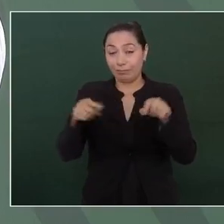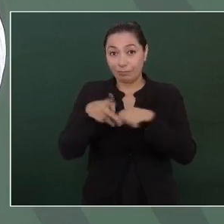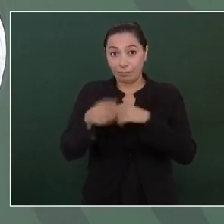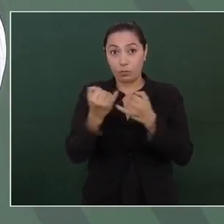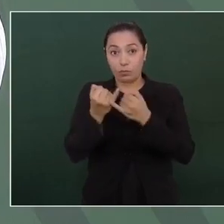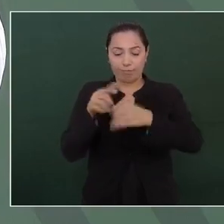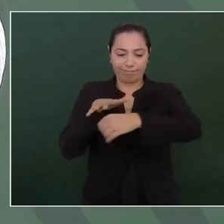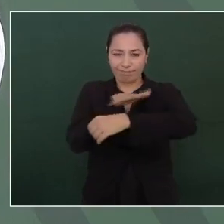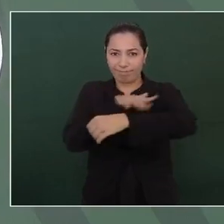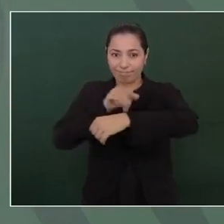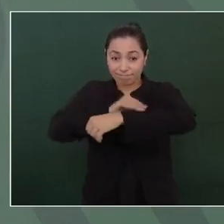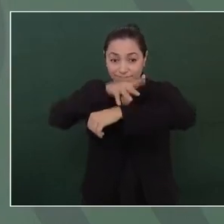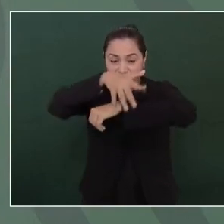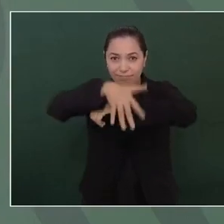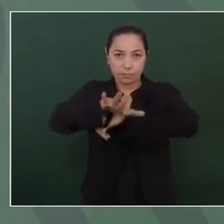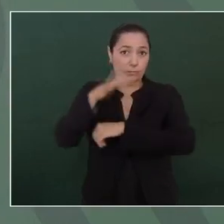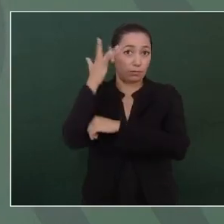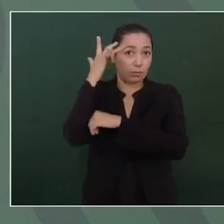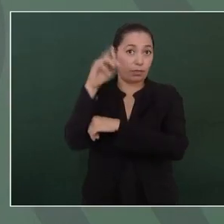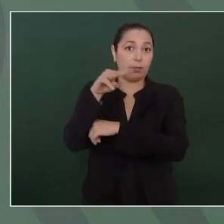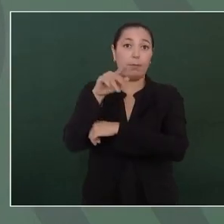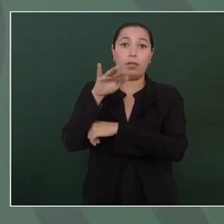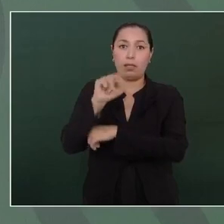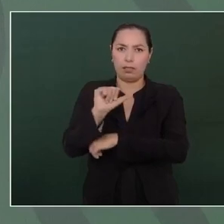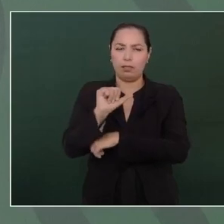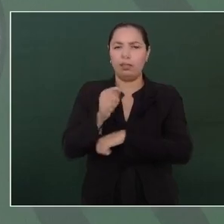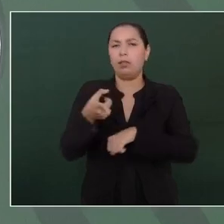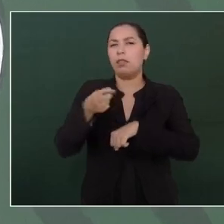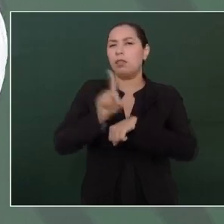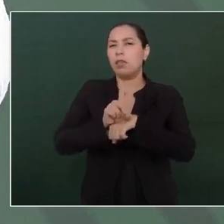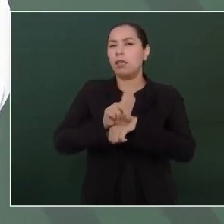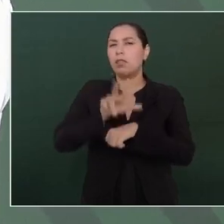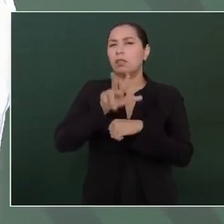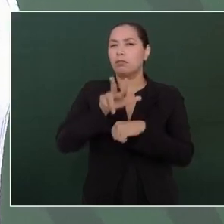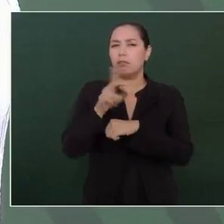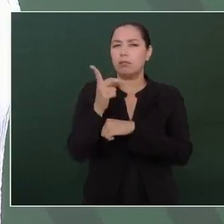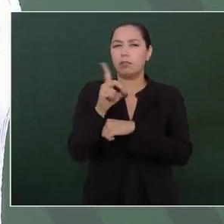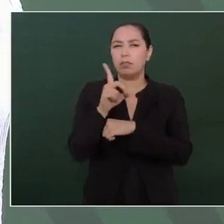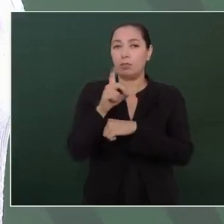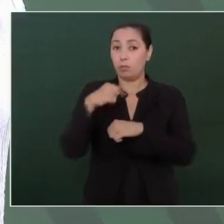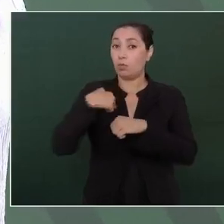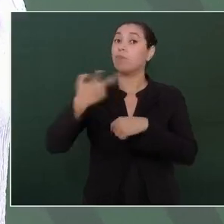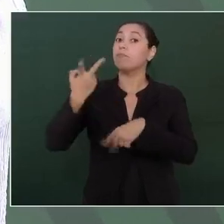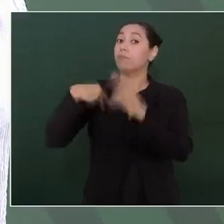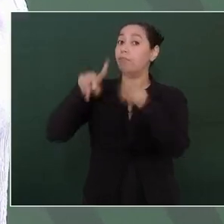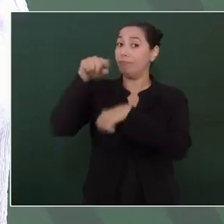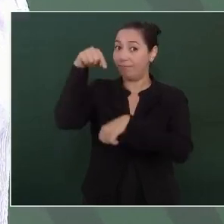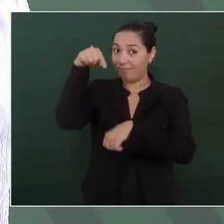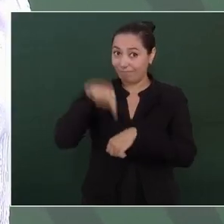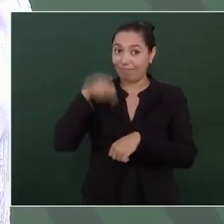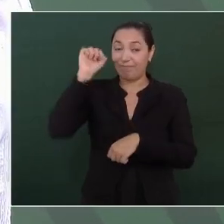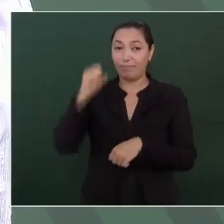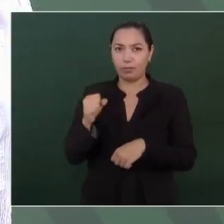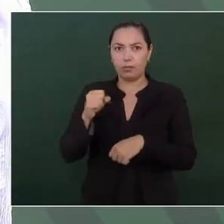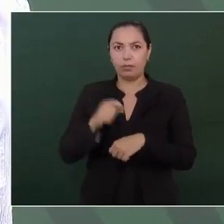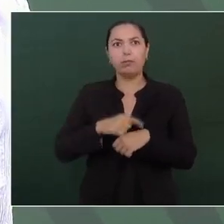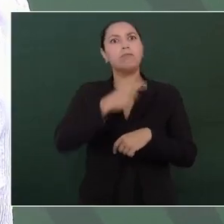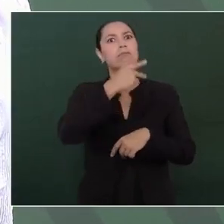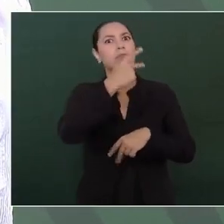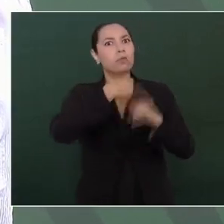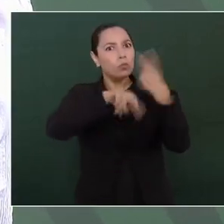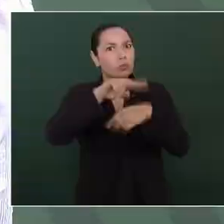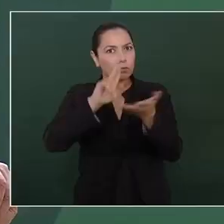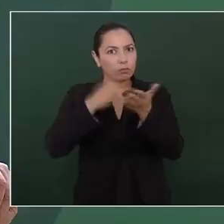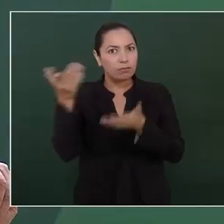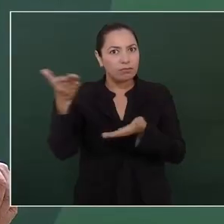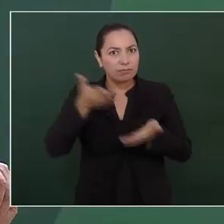María el día 18 de diciembre. Regresa acá a Sinaloa entonces en diciembre. ¿Mande?